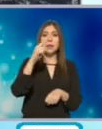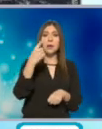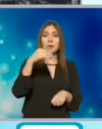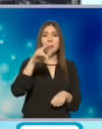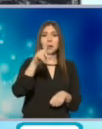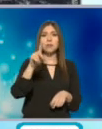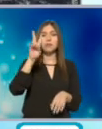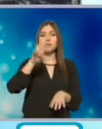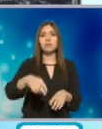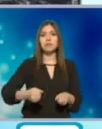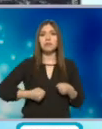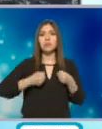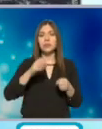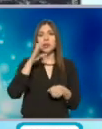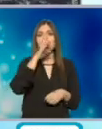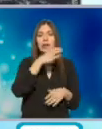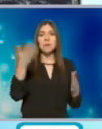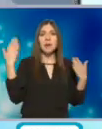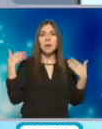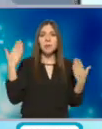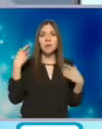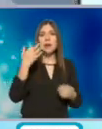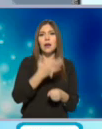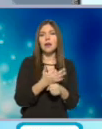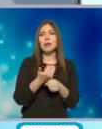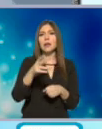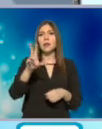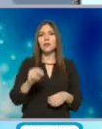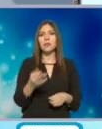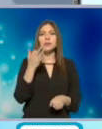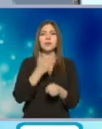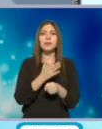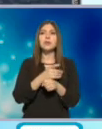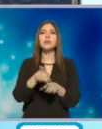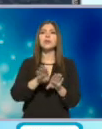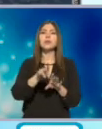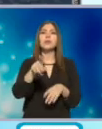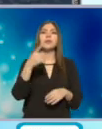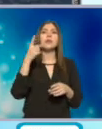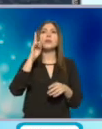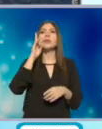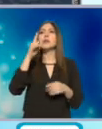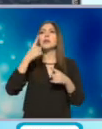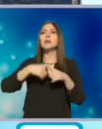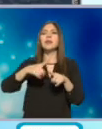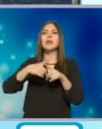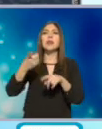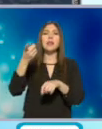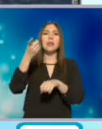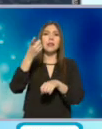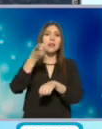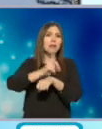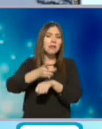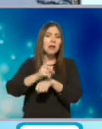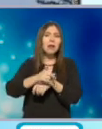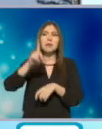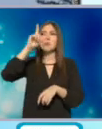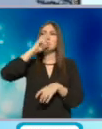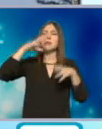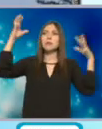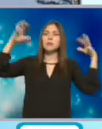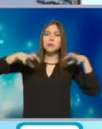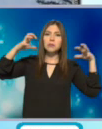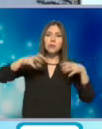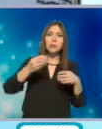era un calor. Sí, era la primavera, así ¿no? es, pero ahora ya no. Y ahora puede llover cualquier día, en cualquier estación, mucho,